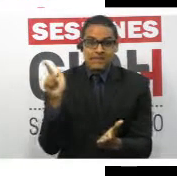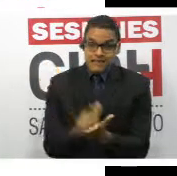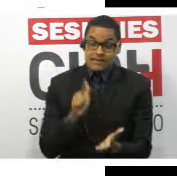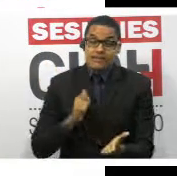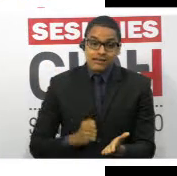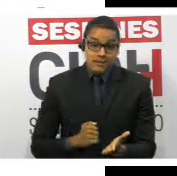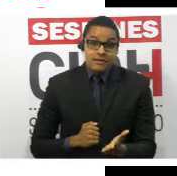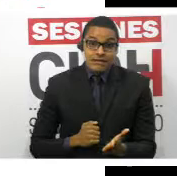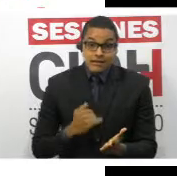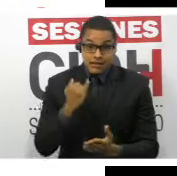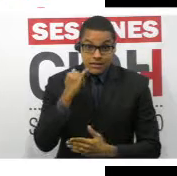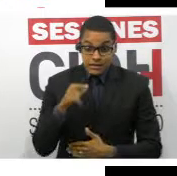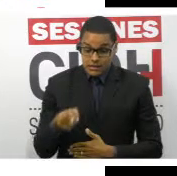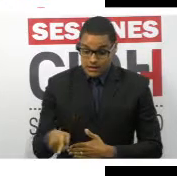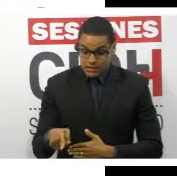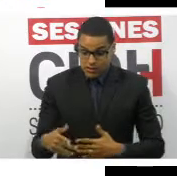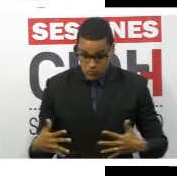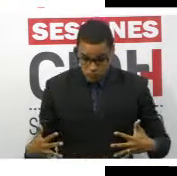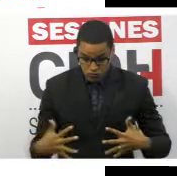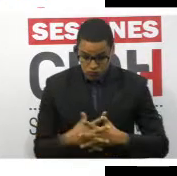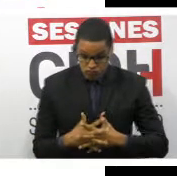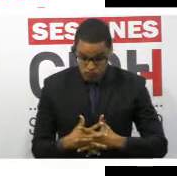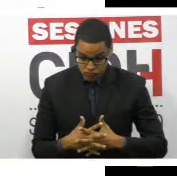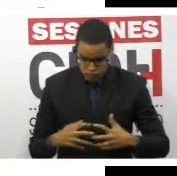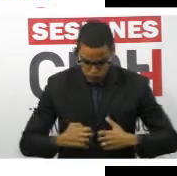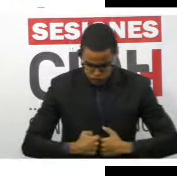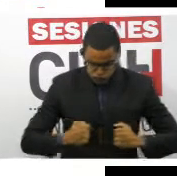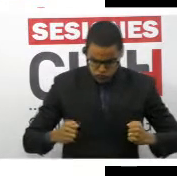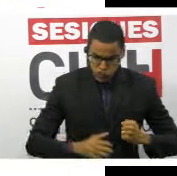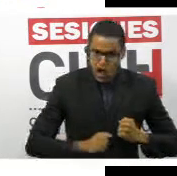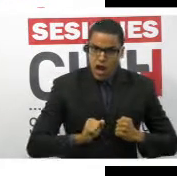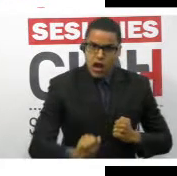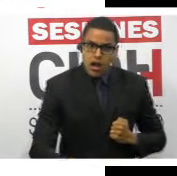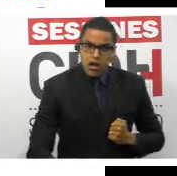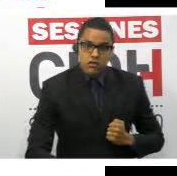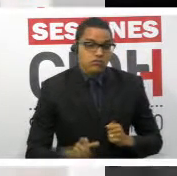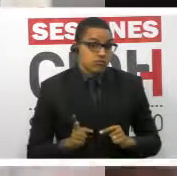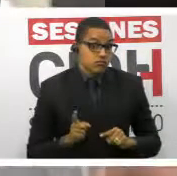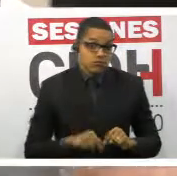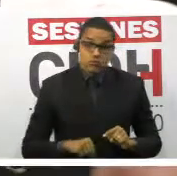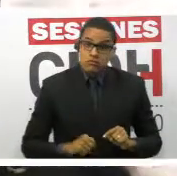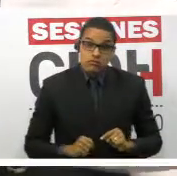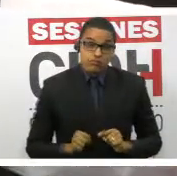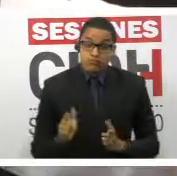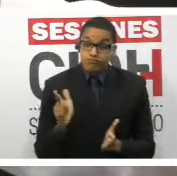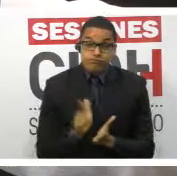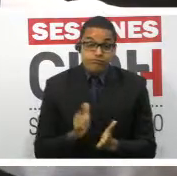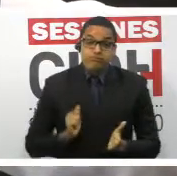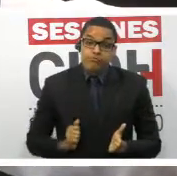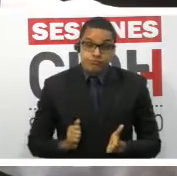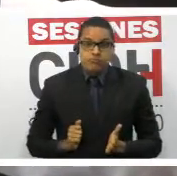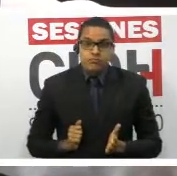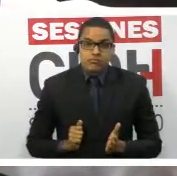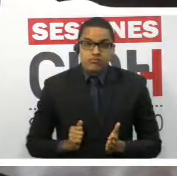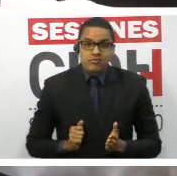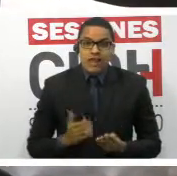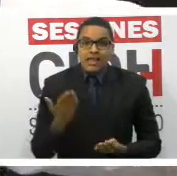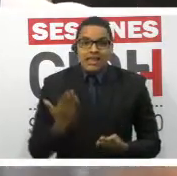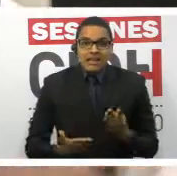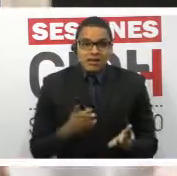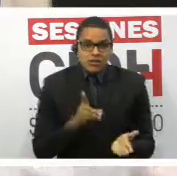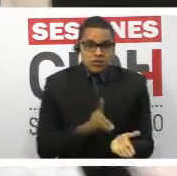actualmente en un proyecto de ley en la semana 14 aduciendo el caso de malformaciones graves